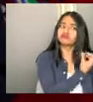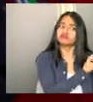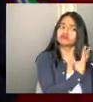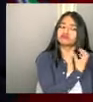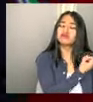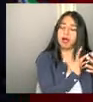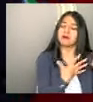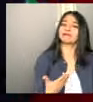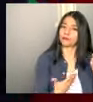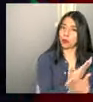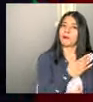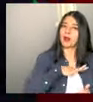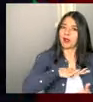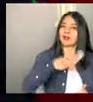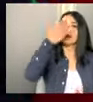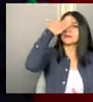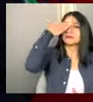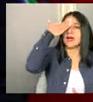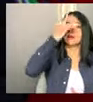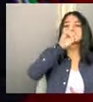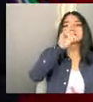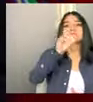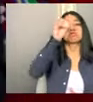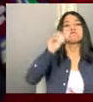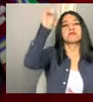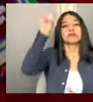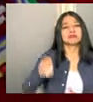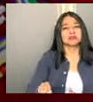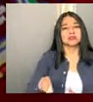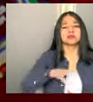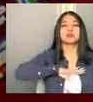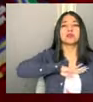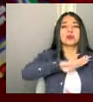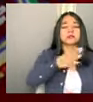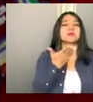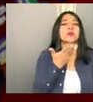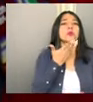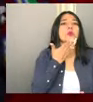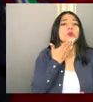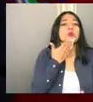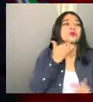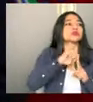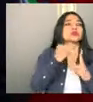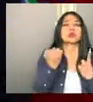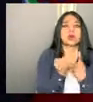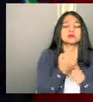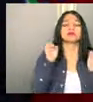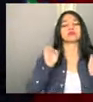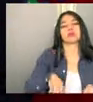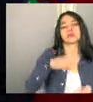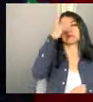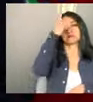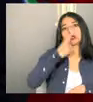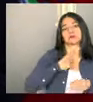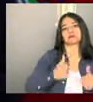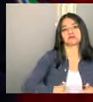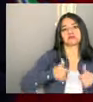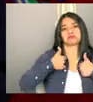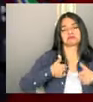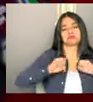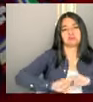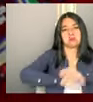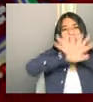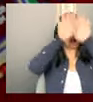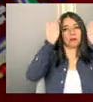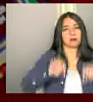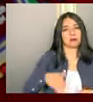100% la situación actual del municipio y por tanto pueda tomar decisiones y planificar para su